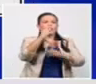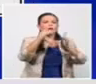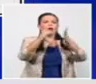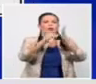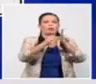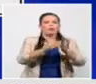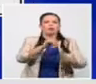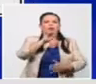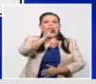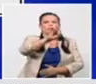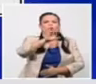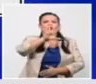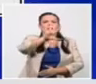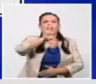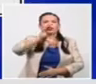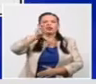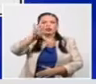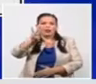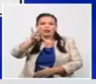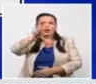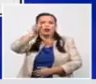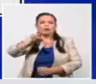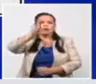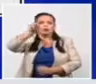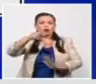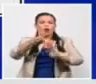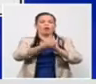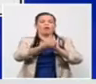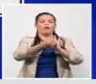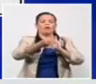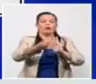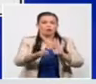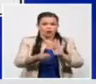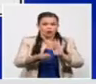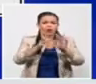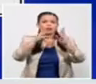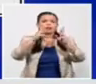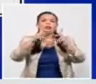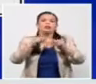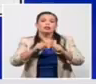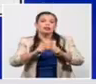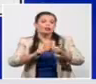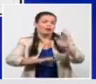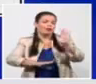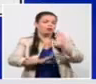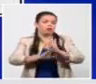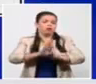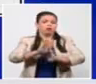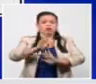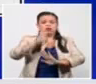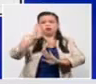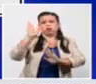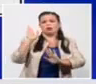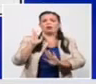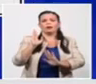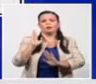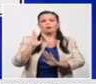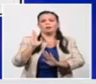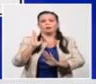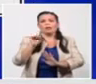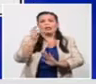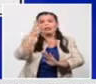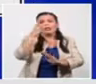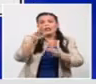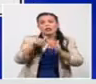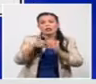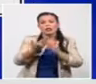2.753 casos confirmados, cifra elevada para tan poco periodo de tiempo, y lamentablemente